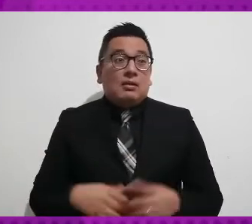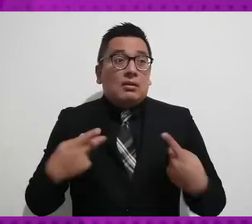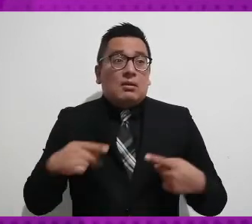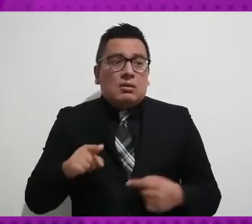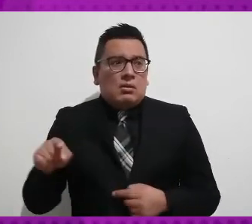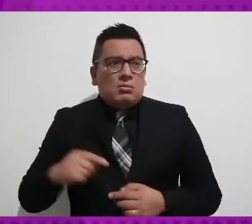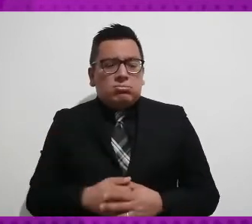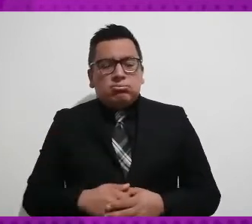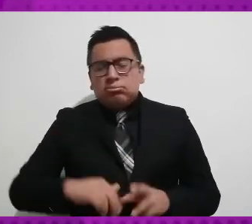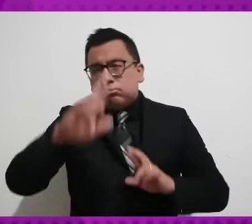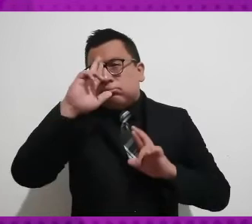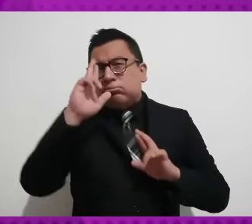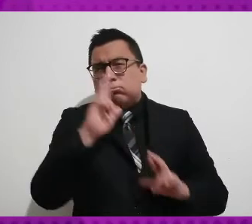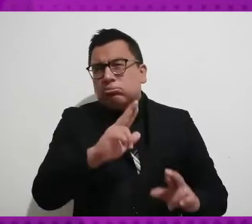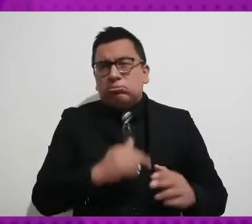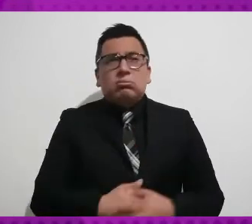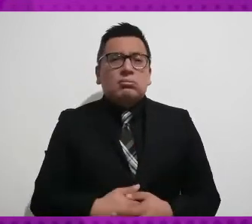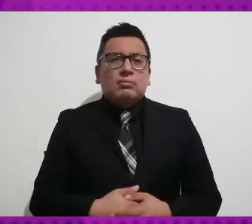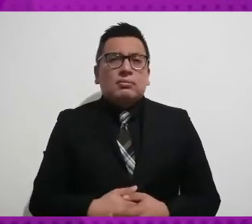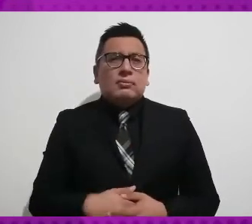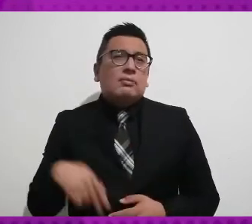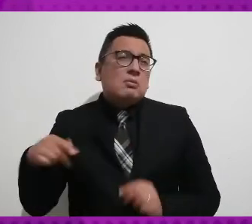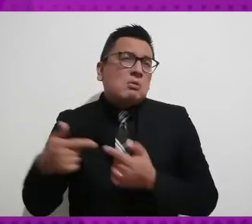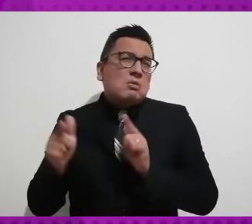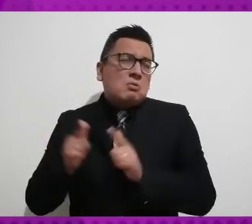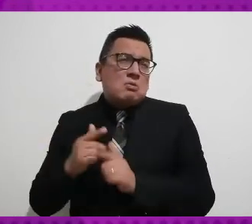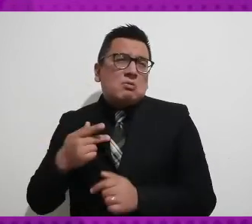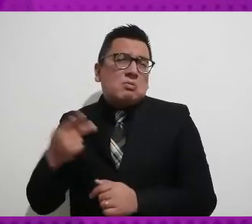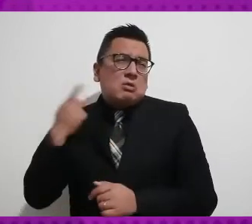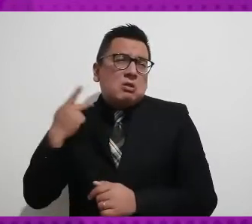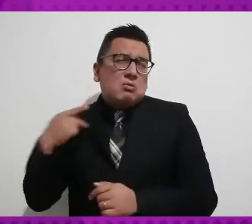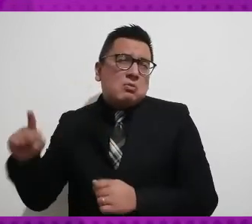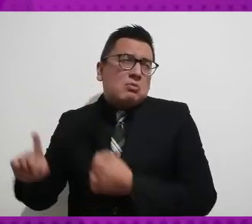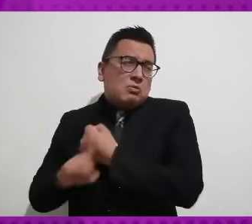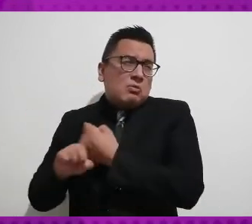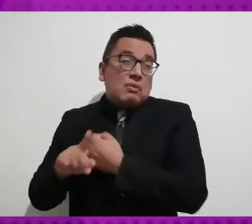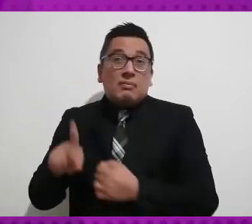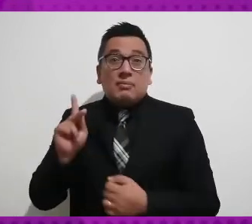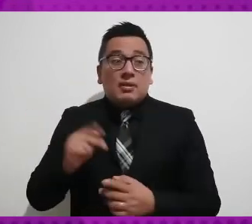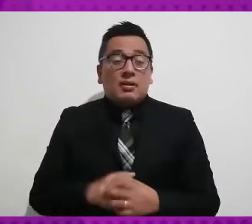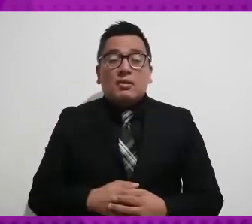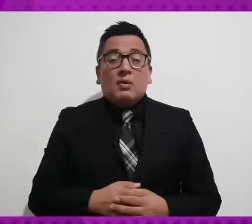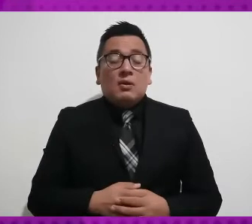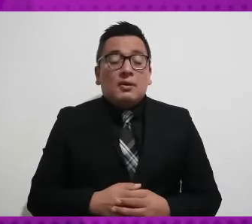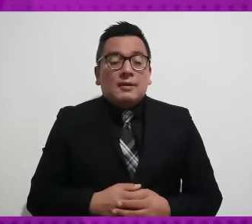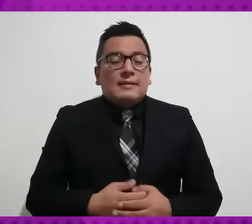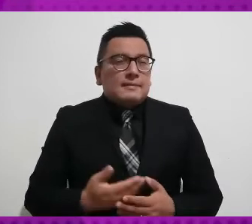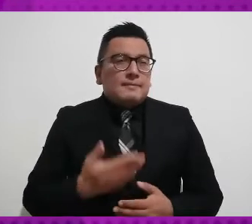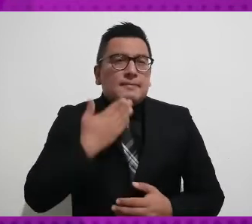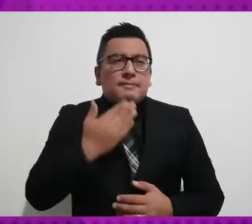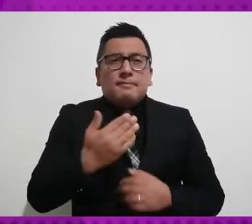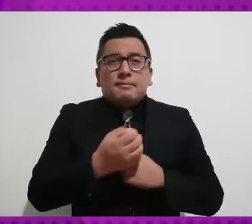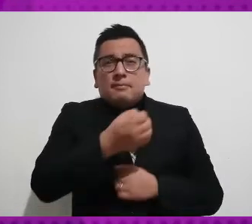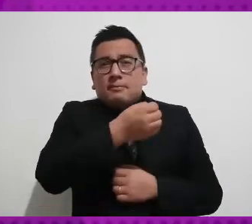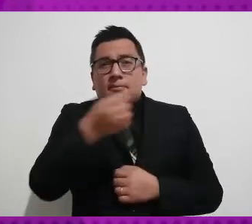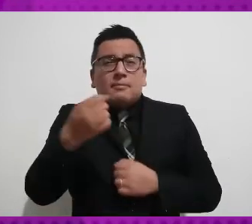la autoridad, creo que fue más un tema de partidos. Sin embargo, a mí me parece que hay un buen papel y creo que mucho tiene que ver